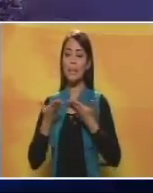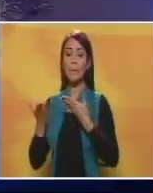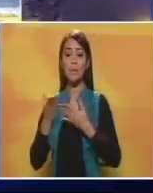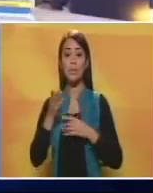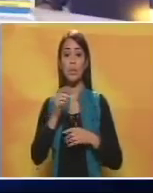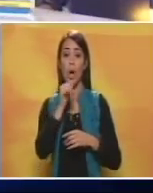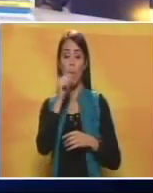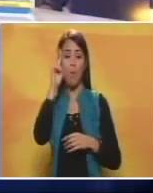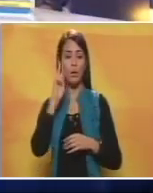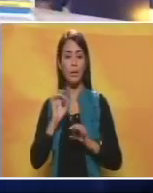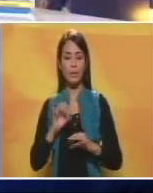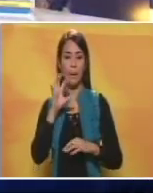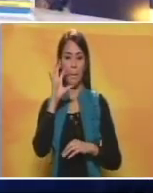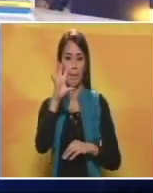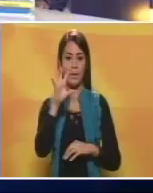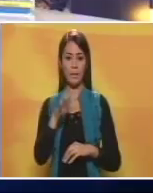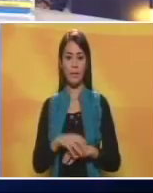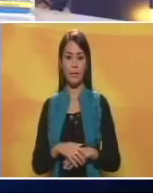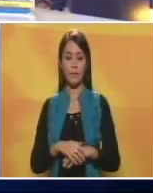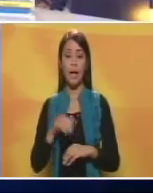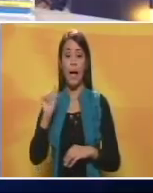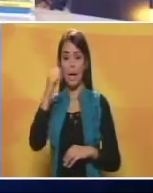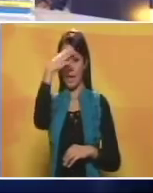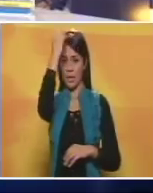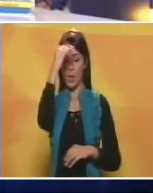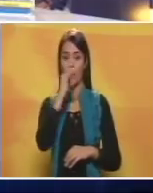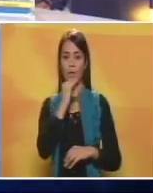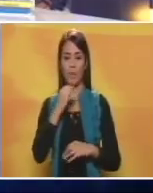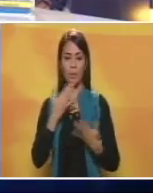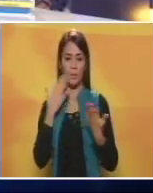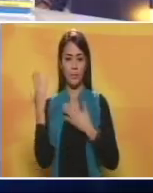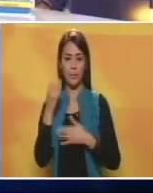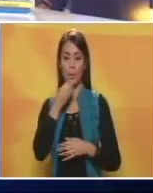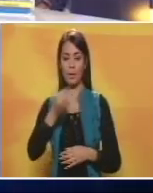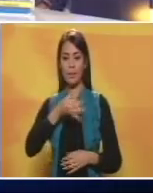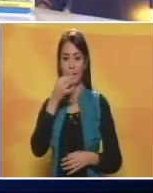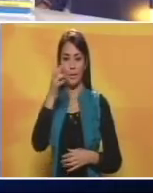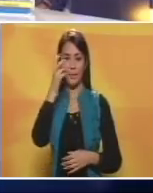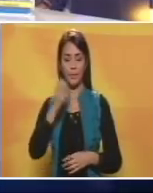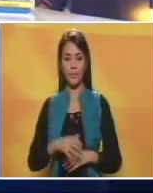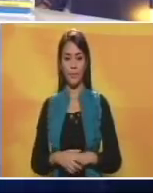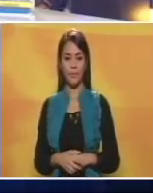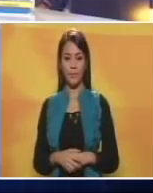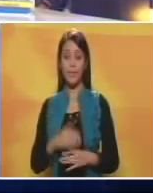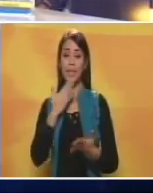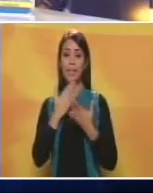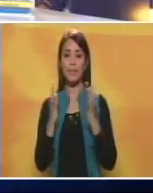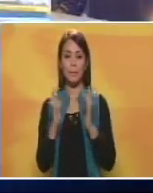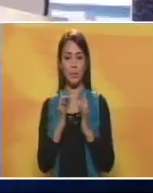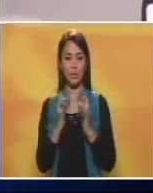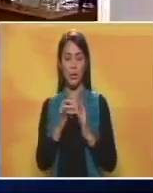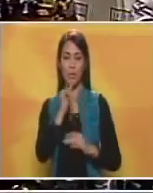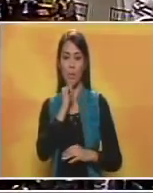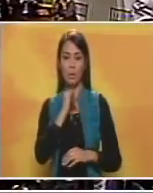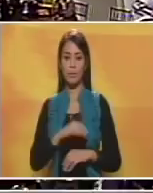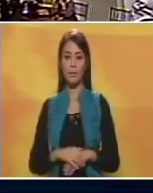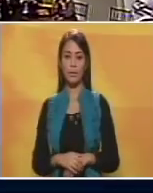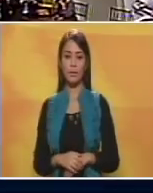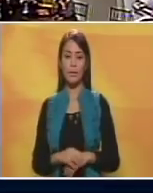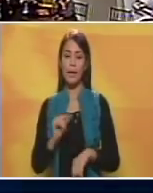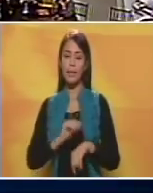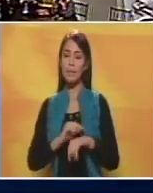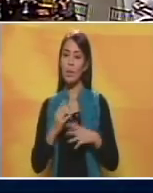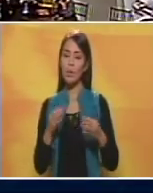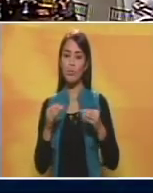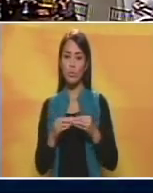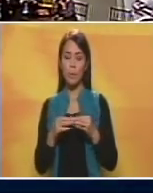agua en el país. Ángel López nos amplía. Buenas tardes, Ángel, te escuchamos. Hola, Milagros. Buenas tardes. Gracias por el contacto informativo. En esta sesión